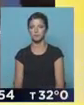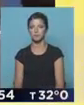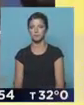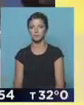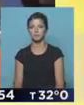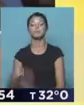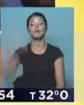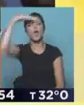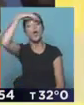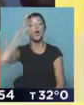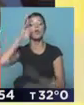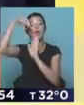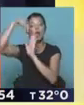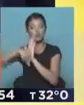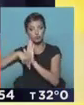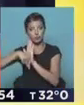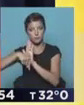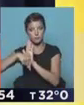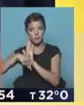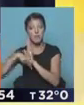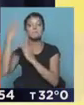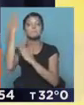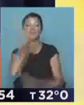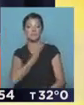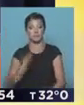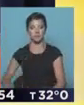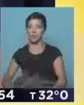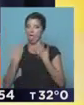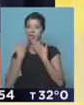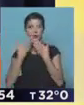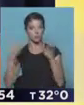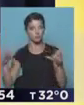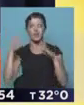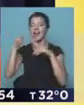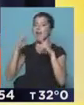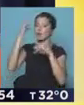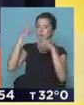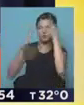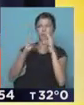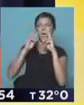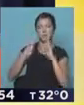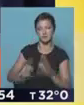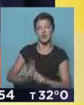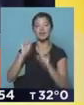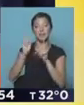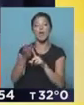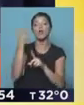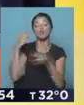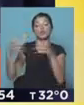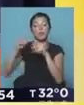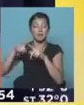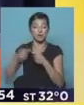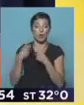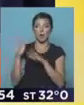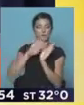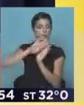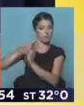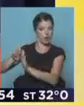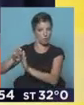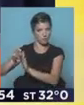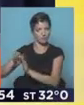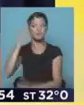Corea del Sur. Renunció la presidenta. Investigada por la justicia y tras perder el respaldo de su propio partido, Park